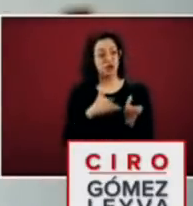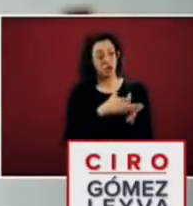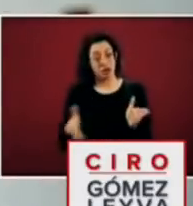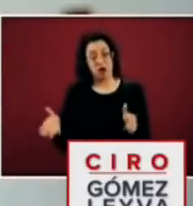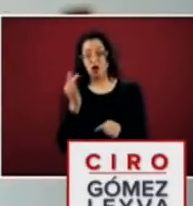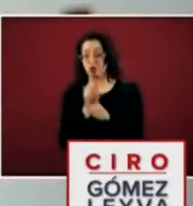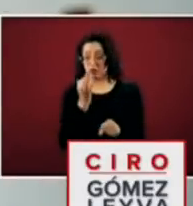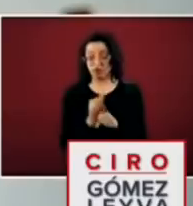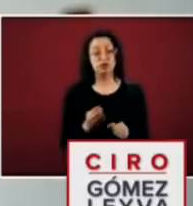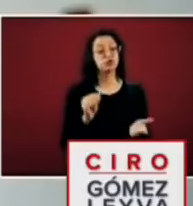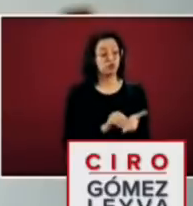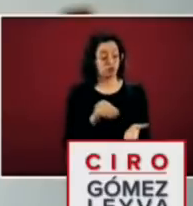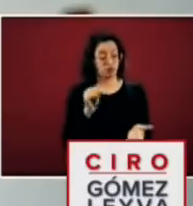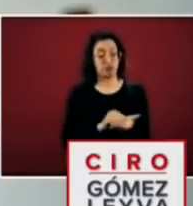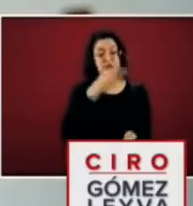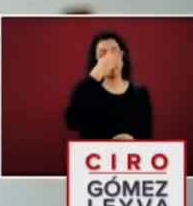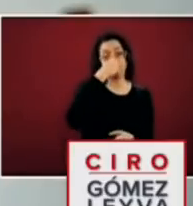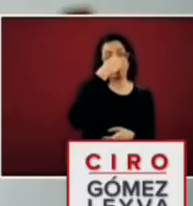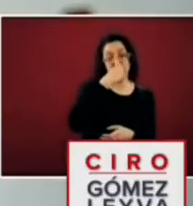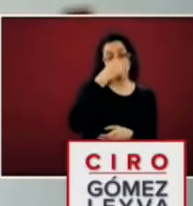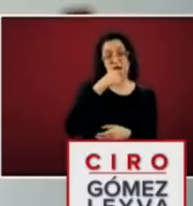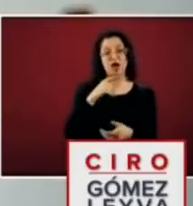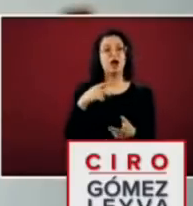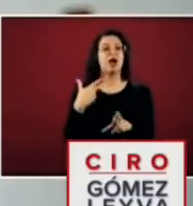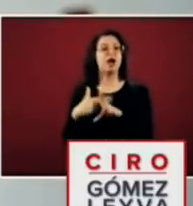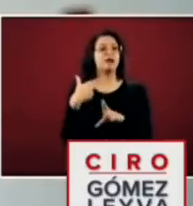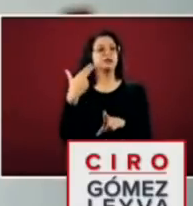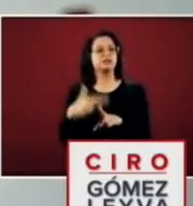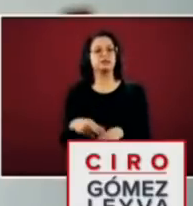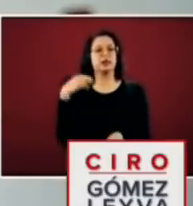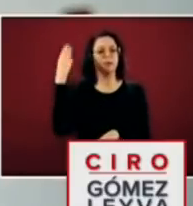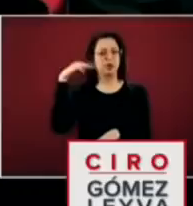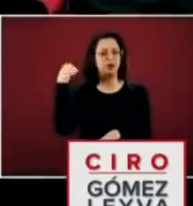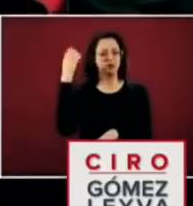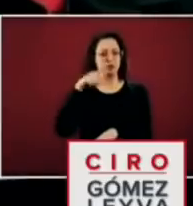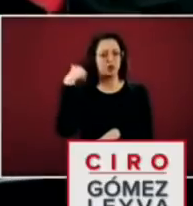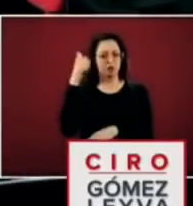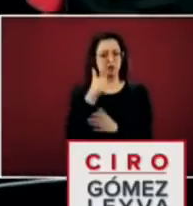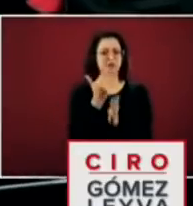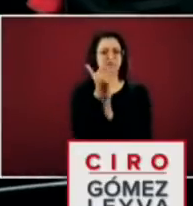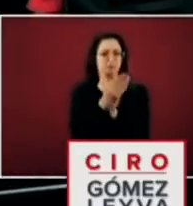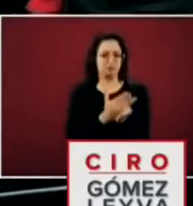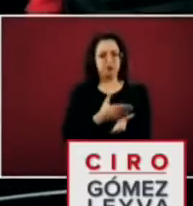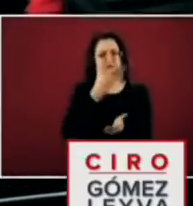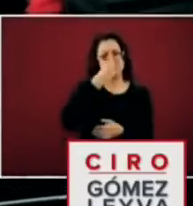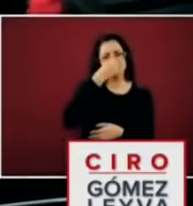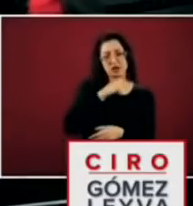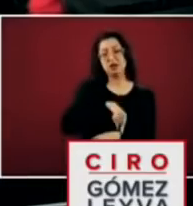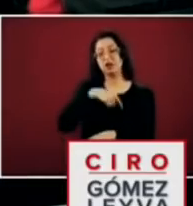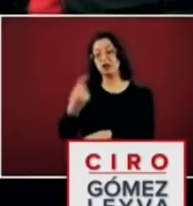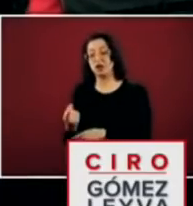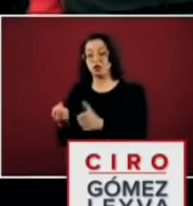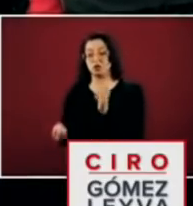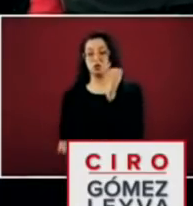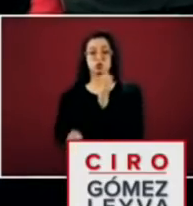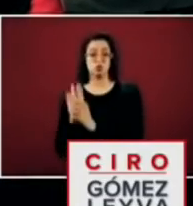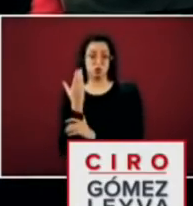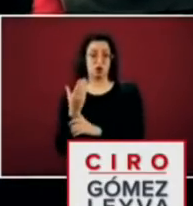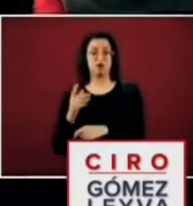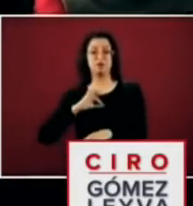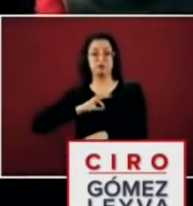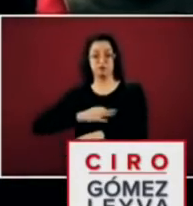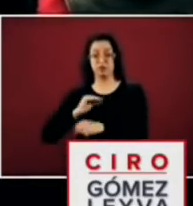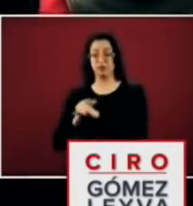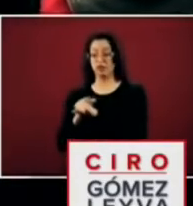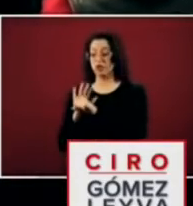influenza se va a acabar en el hemisferio norte hasta marzo o abril y el coronavirus nuevo ha cobrado